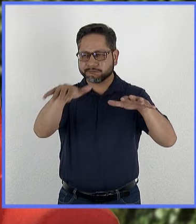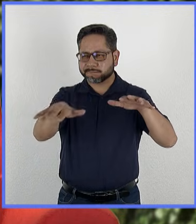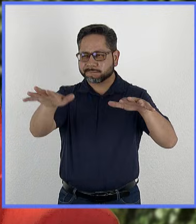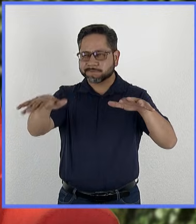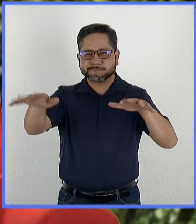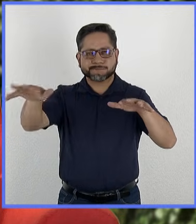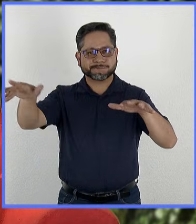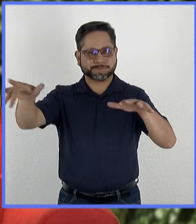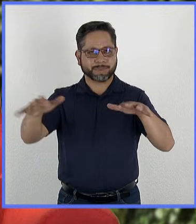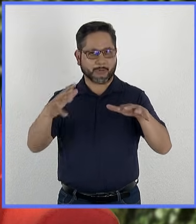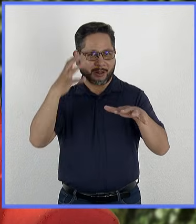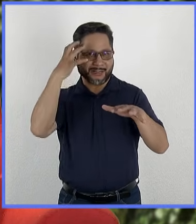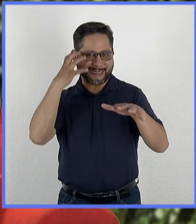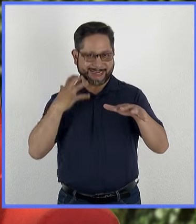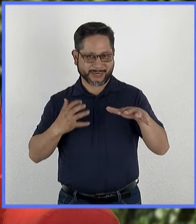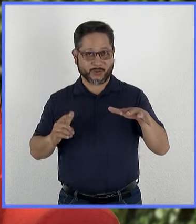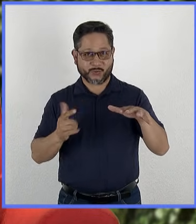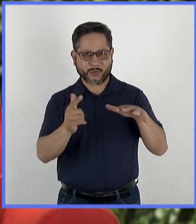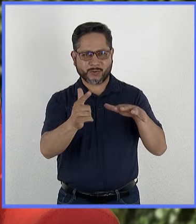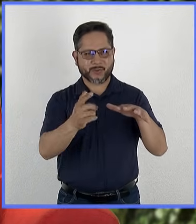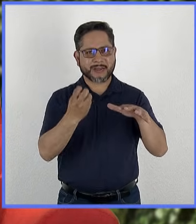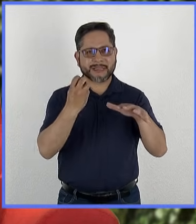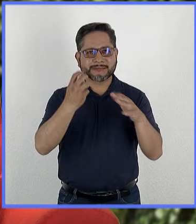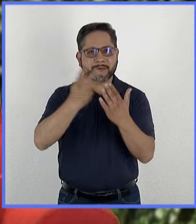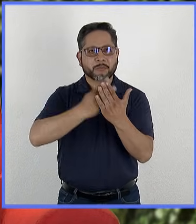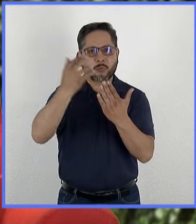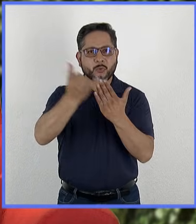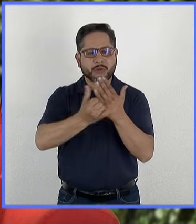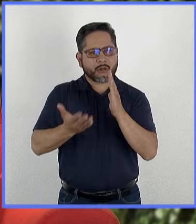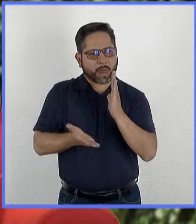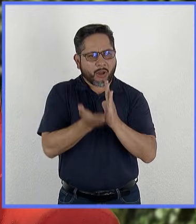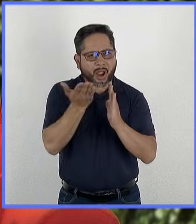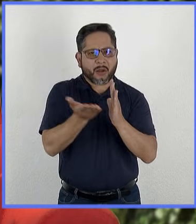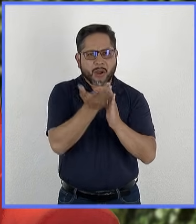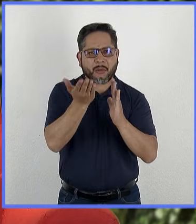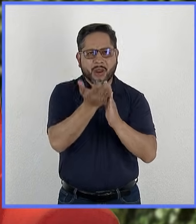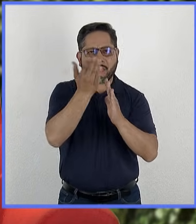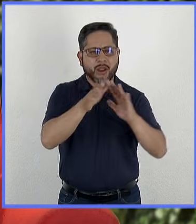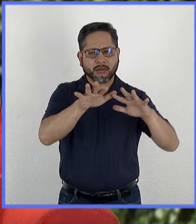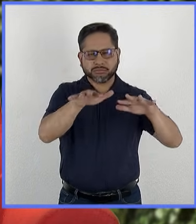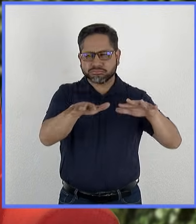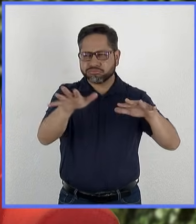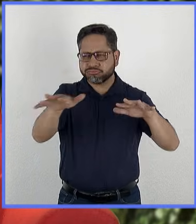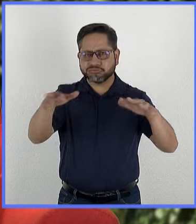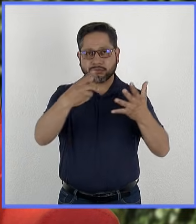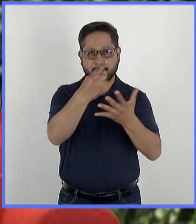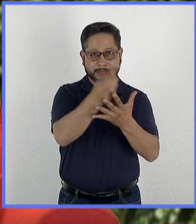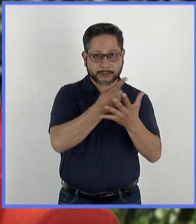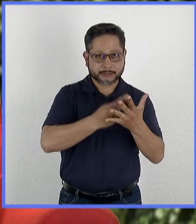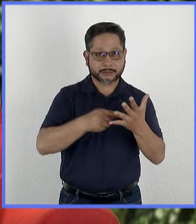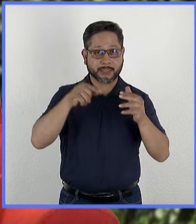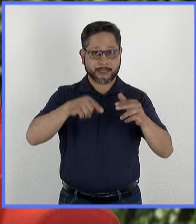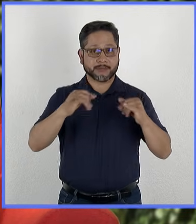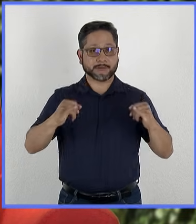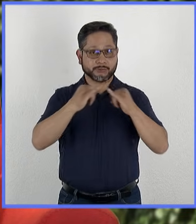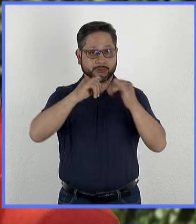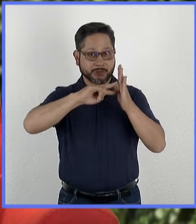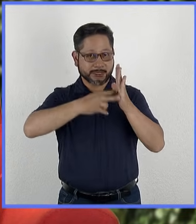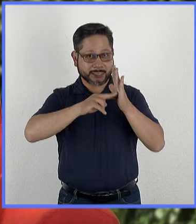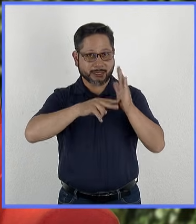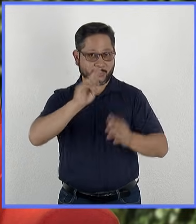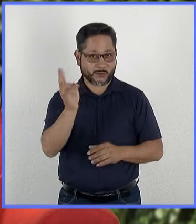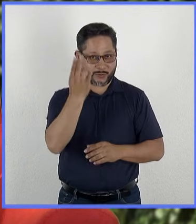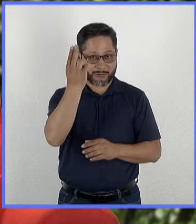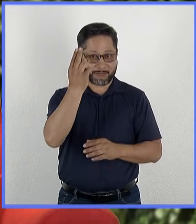como una de las obras hidráulicas más ambiciosas e innovadoras del país y cuenta con el diseño y el desarrollo del Instituto de Ingeniería de